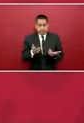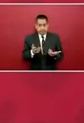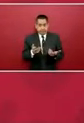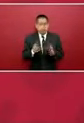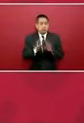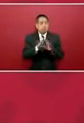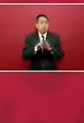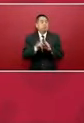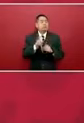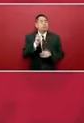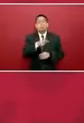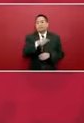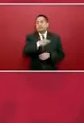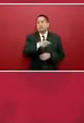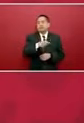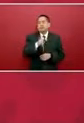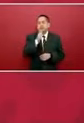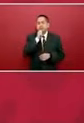no están todavía